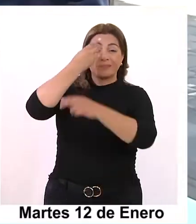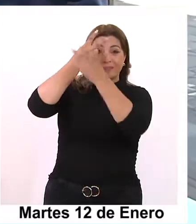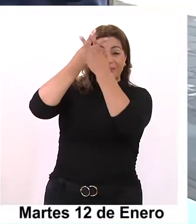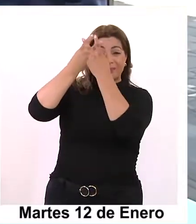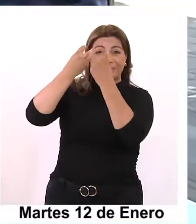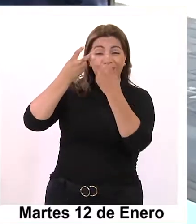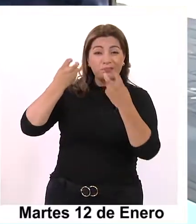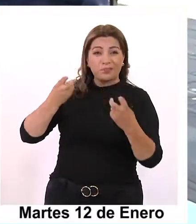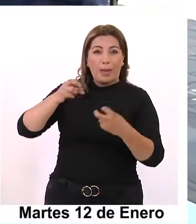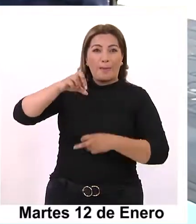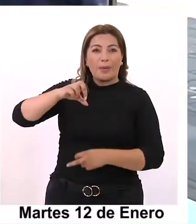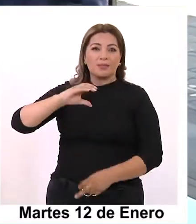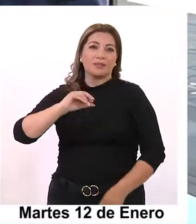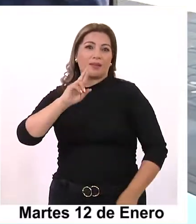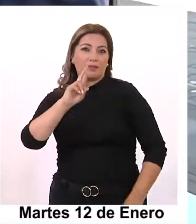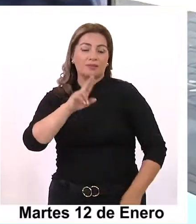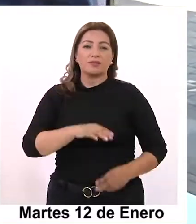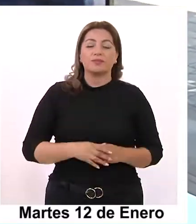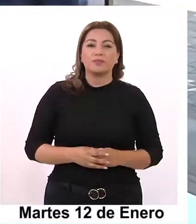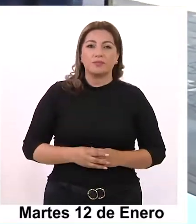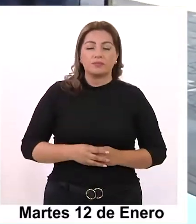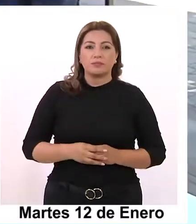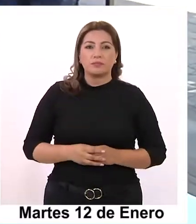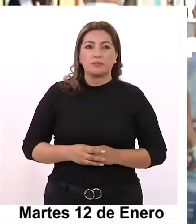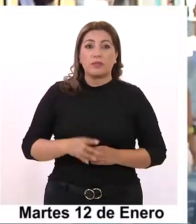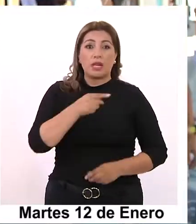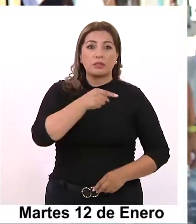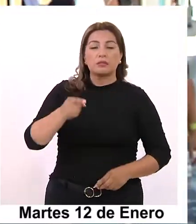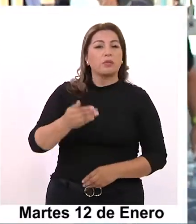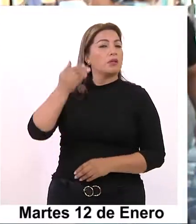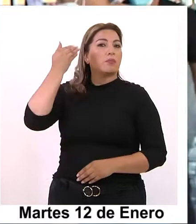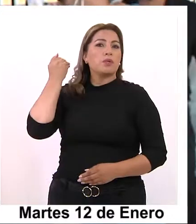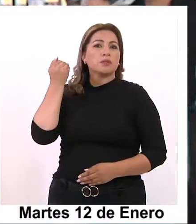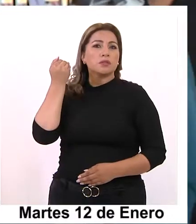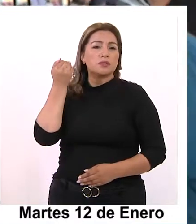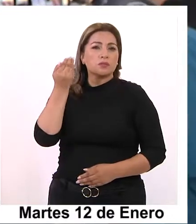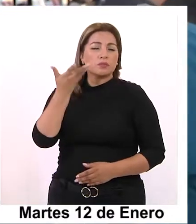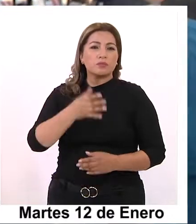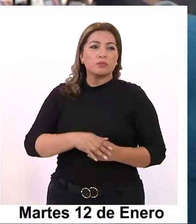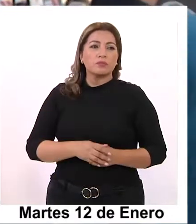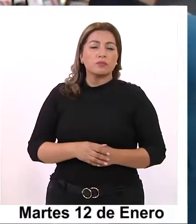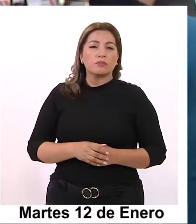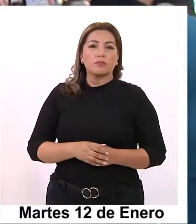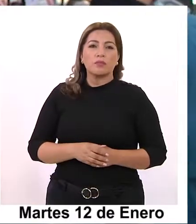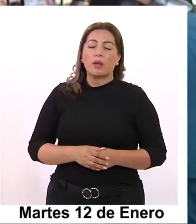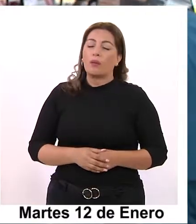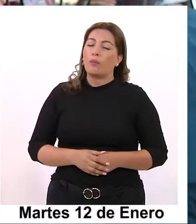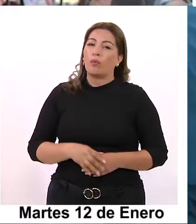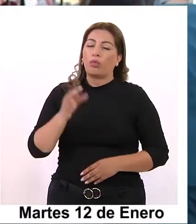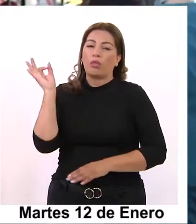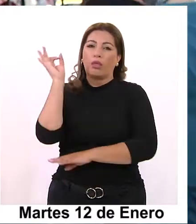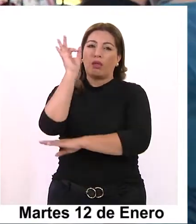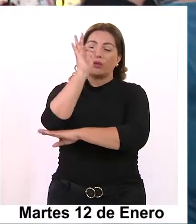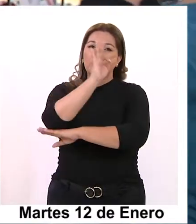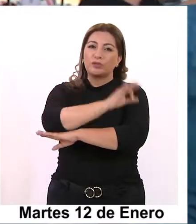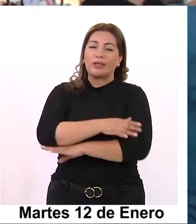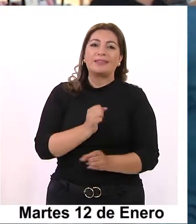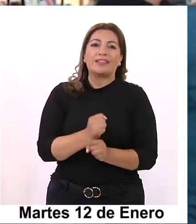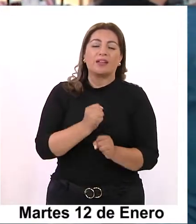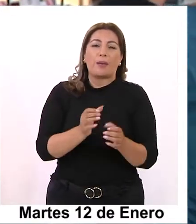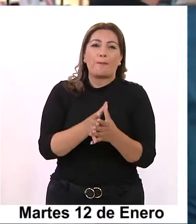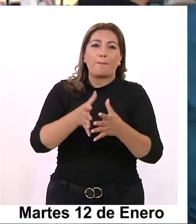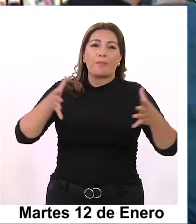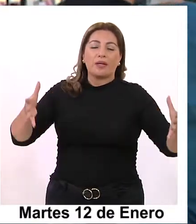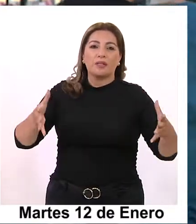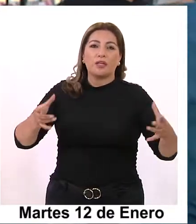población pueda hacerse el PCR. Desde la semana pasada, que han sido semanas más extensas, porque ha aumentado